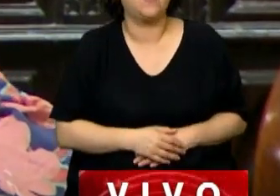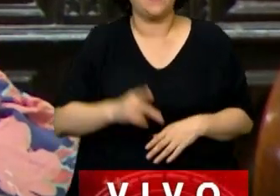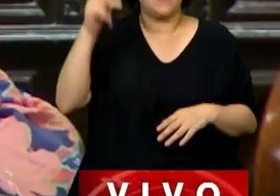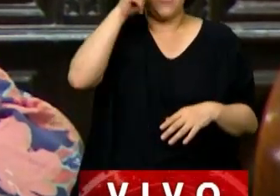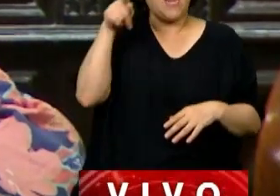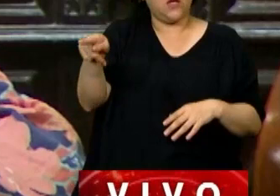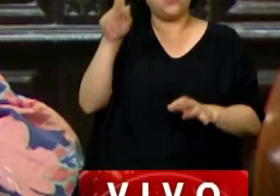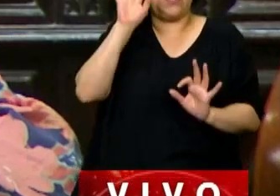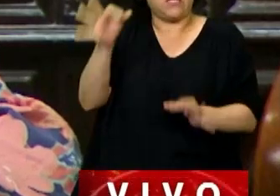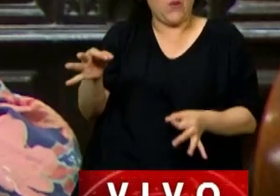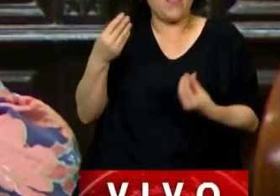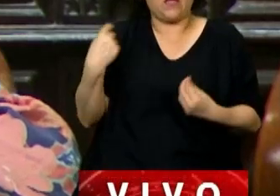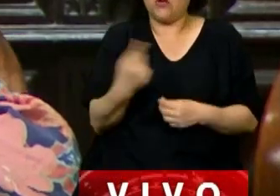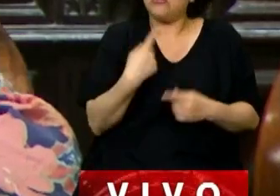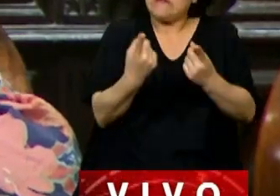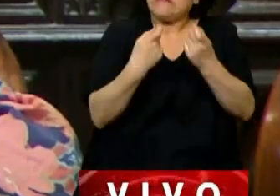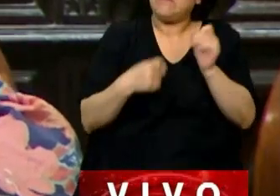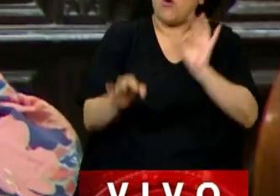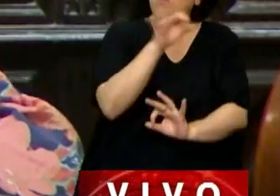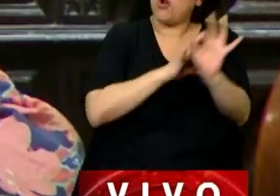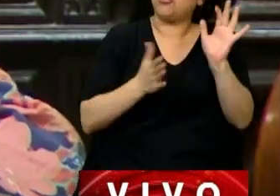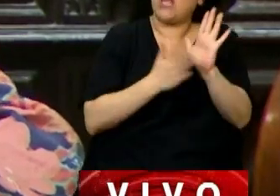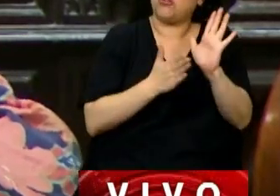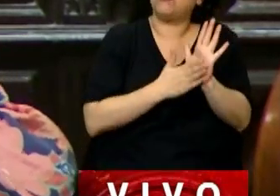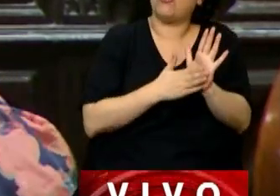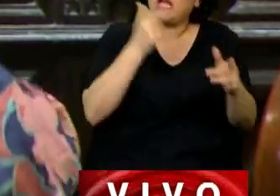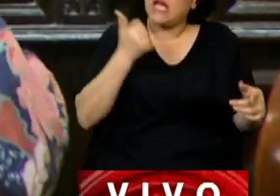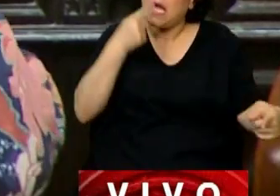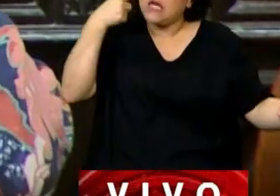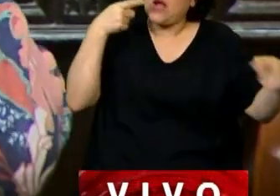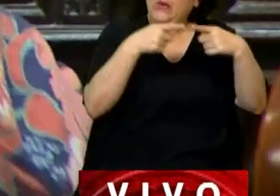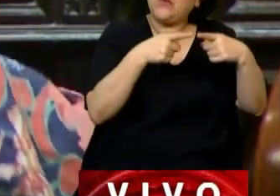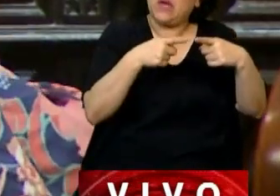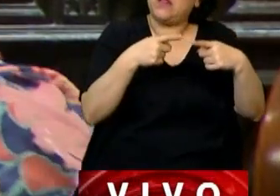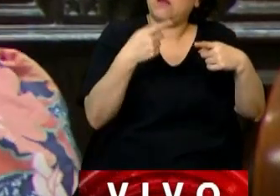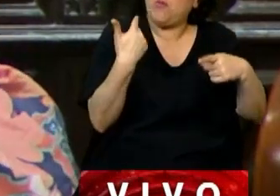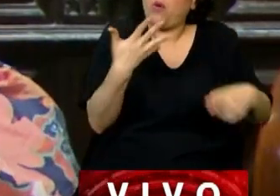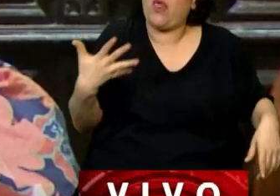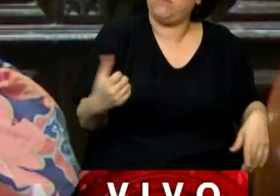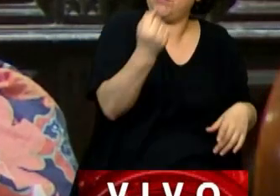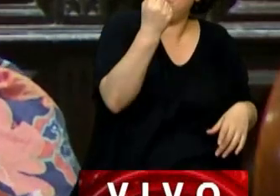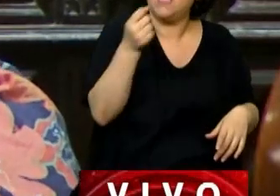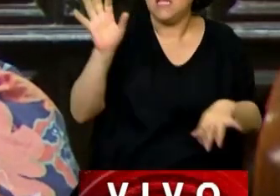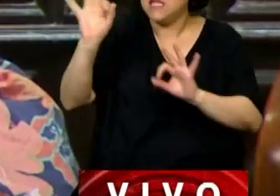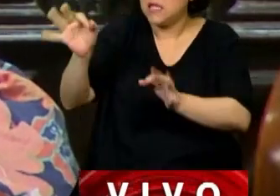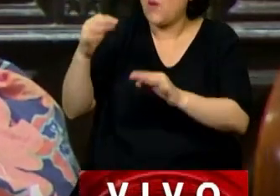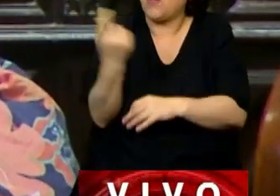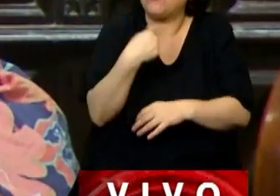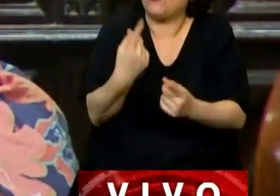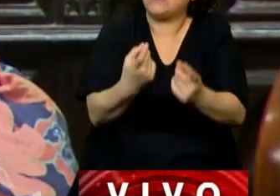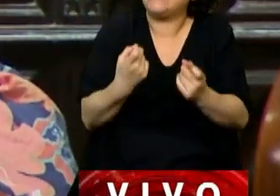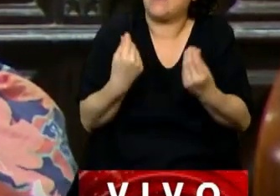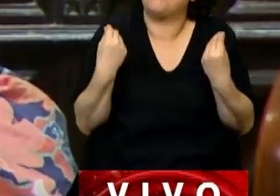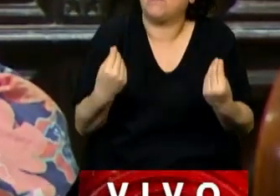Néstor, tenían claro que necesitábamos un proyecto nacional con viabilidad. Tenían claro que lo fundamental no